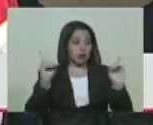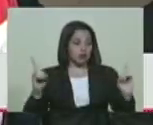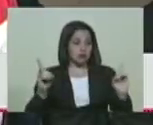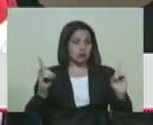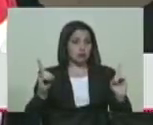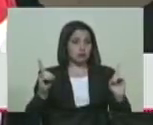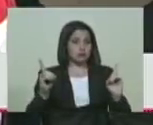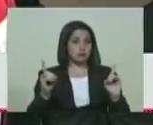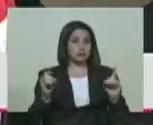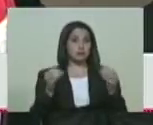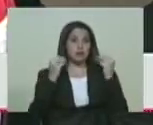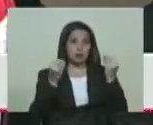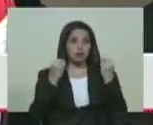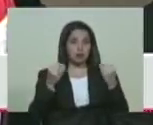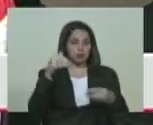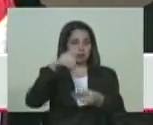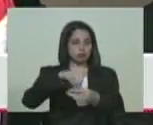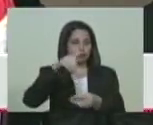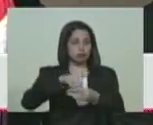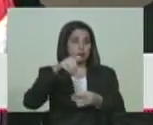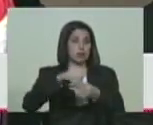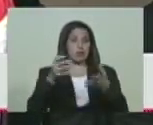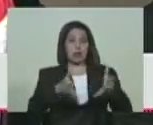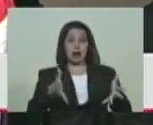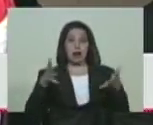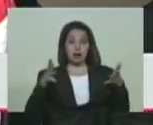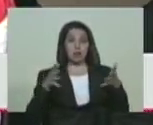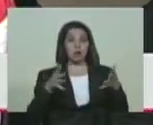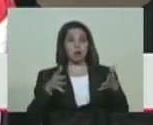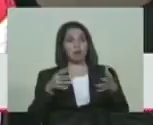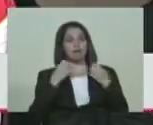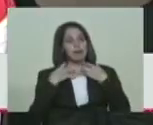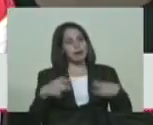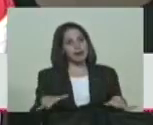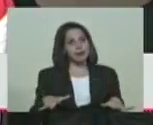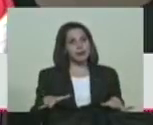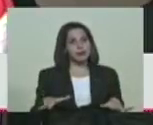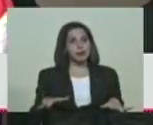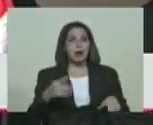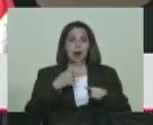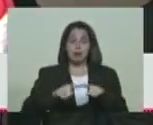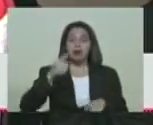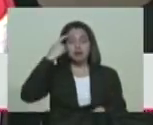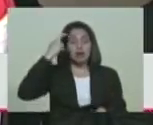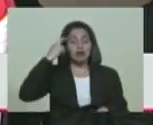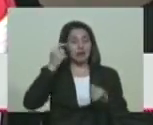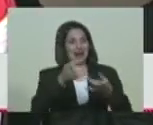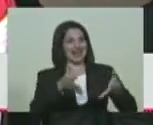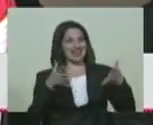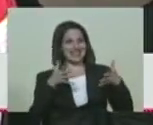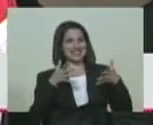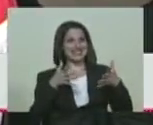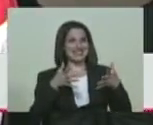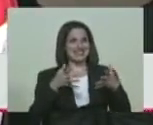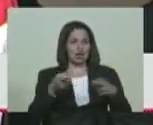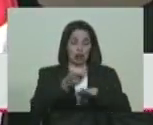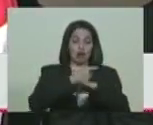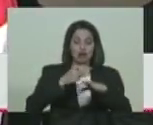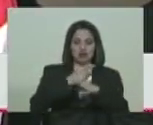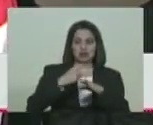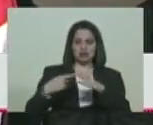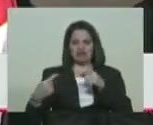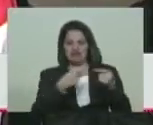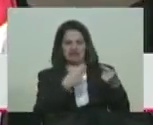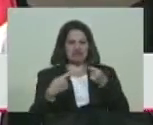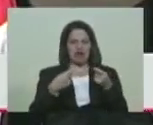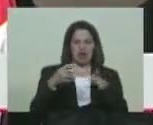en cada elección ganamos y perdemos. Y sabemos ganar. No ganamos una gobernación para conspirar,